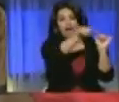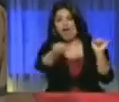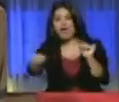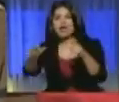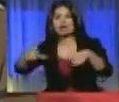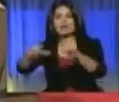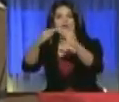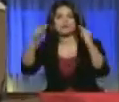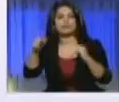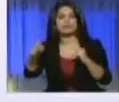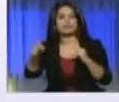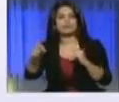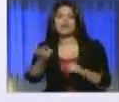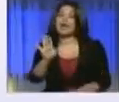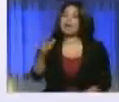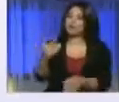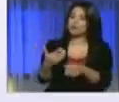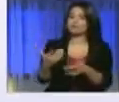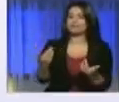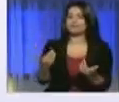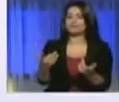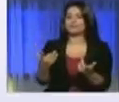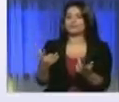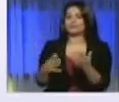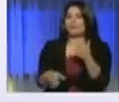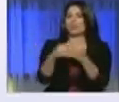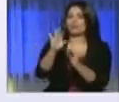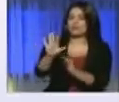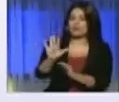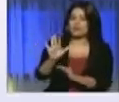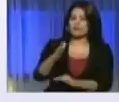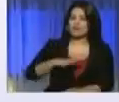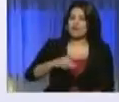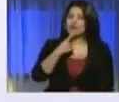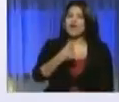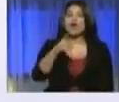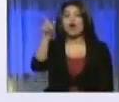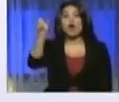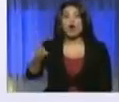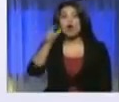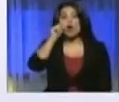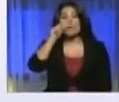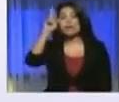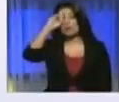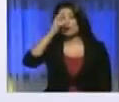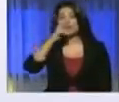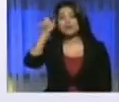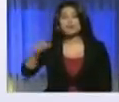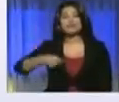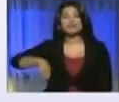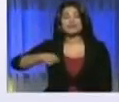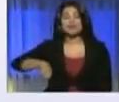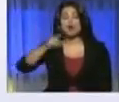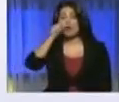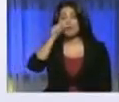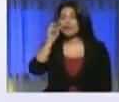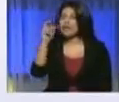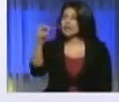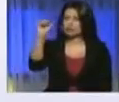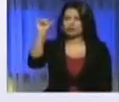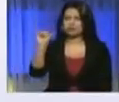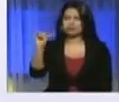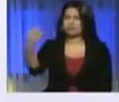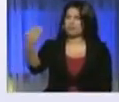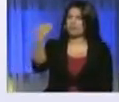lo que yo traigo por algo que dijo el presidente Danilo Medina hoy en República Dominicana. Me pareció fabuloso cuando el